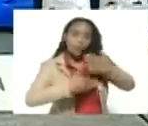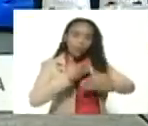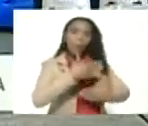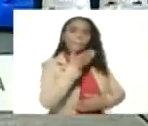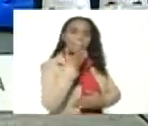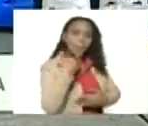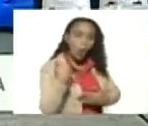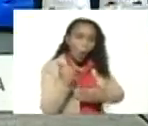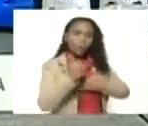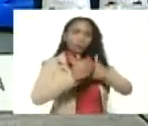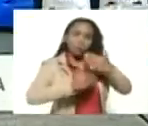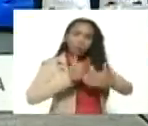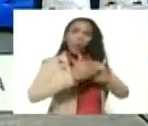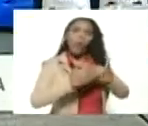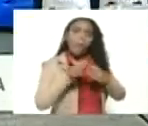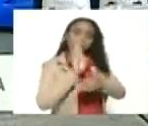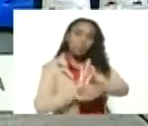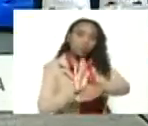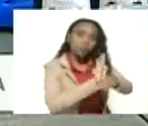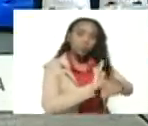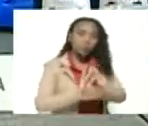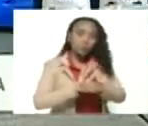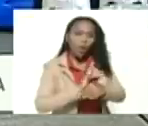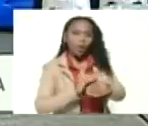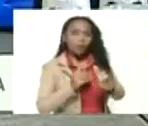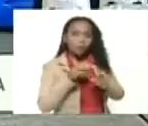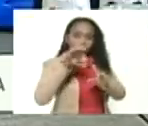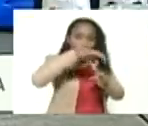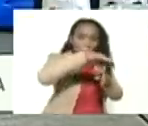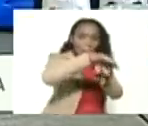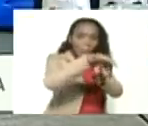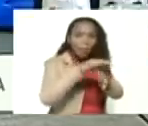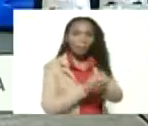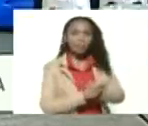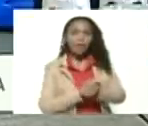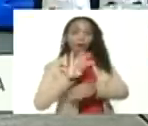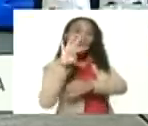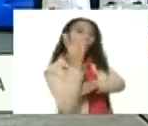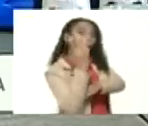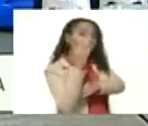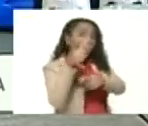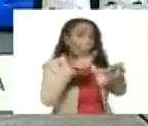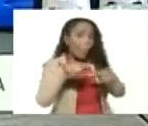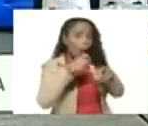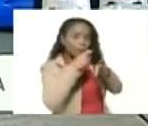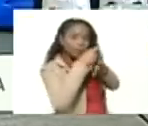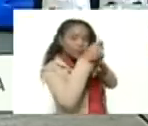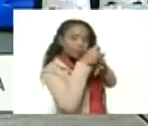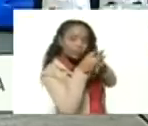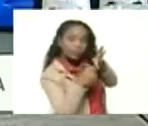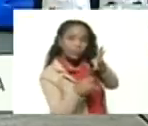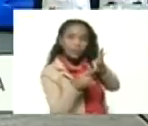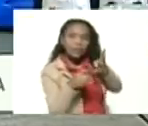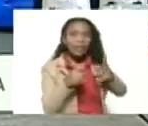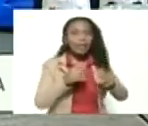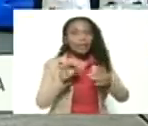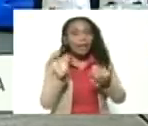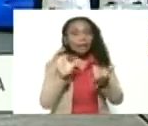mejorarlos, proteger los cultivos. En cuarto lugar, las semillas y la genética